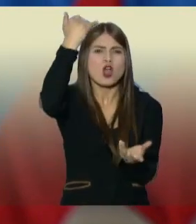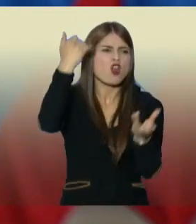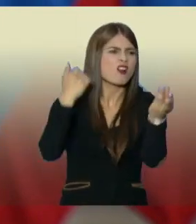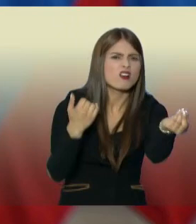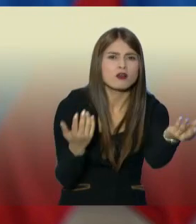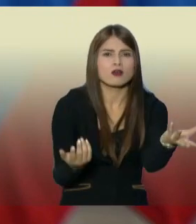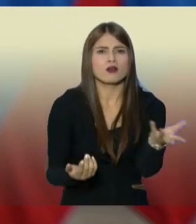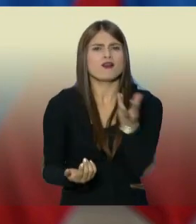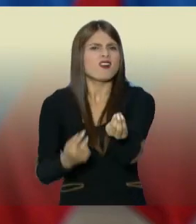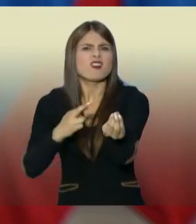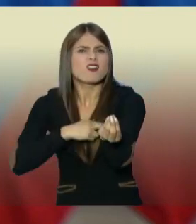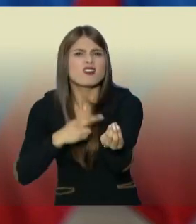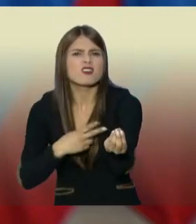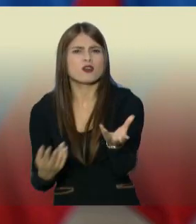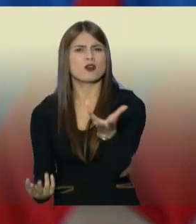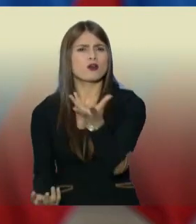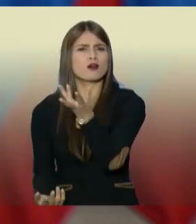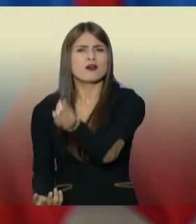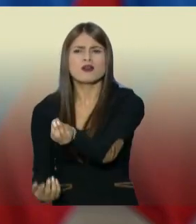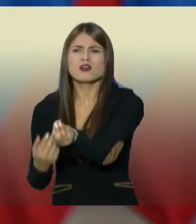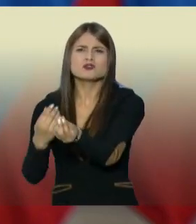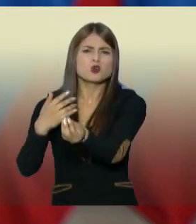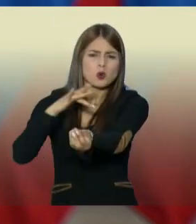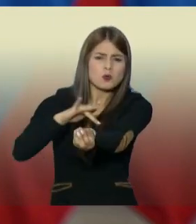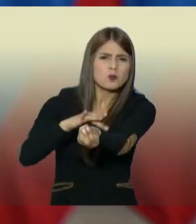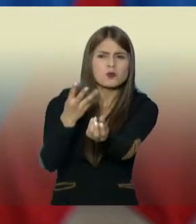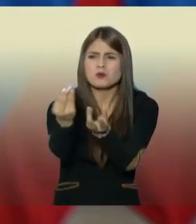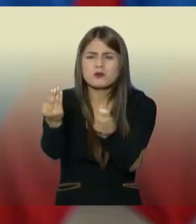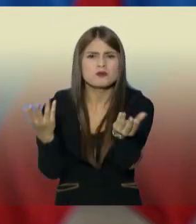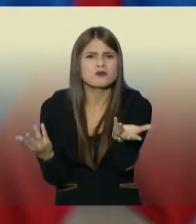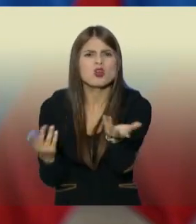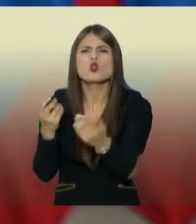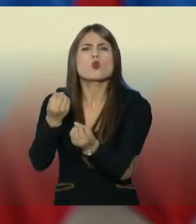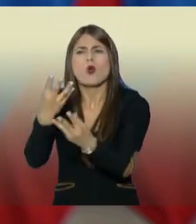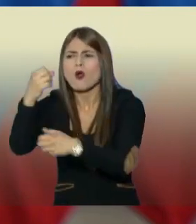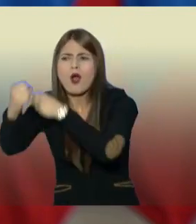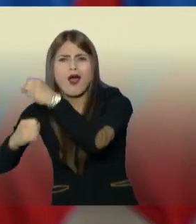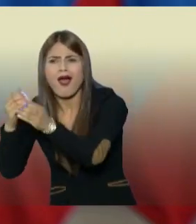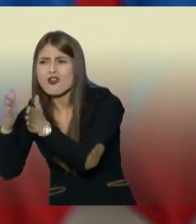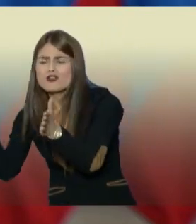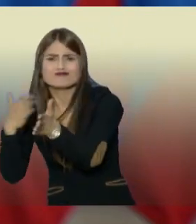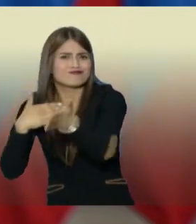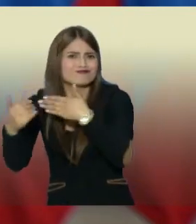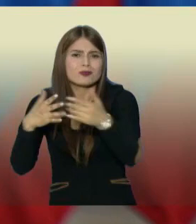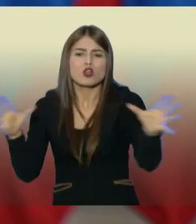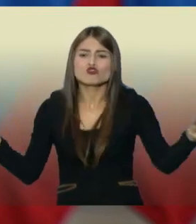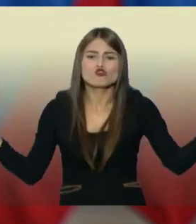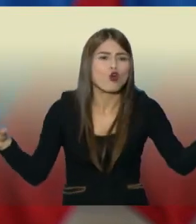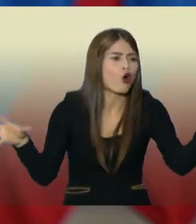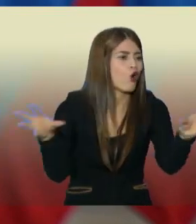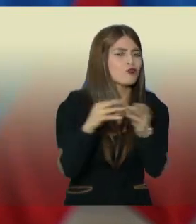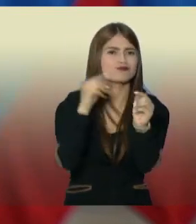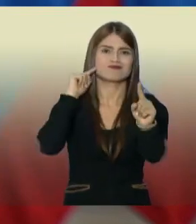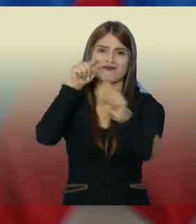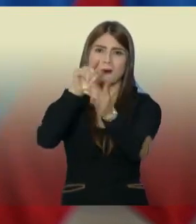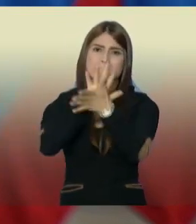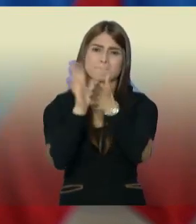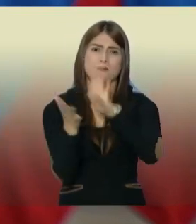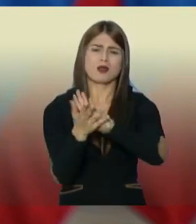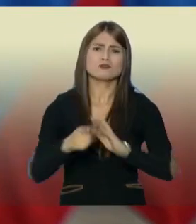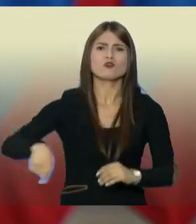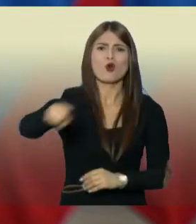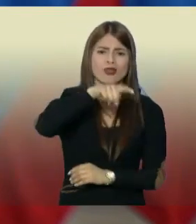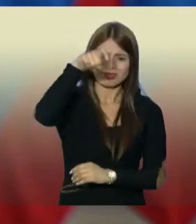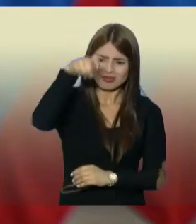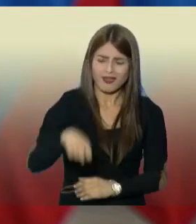el Credo la etnia la edad o el género la paz nos convoca a todos es nuestro deber